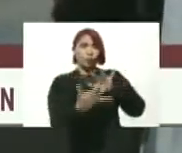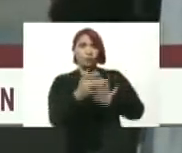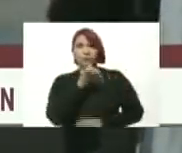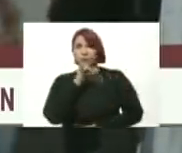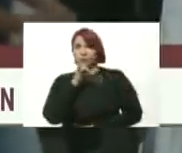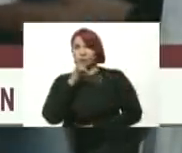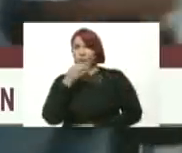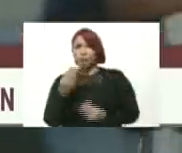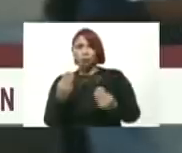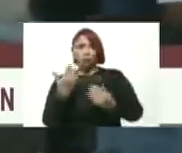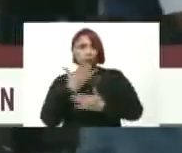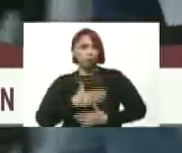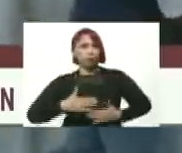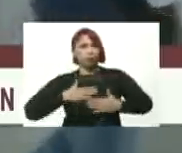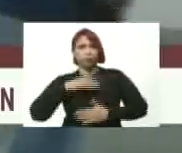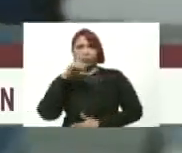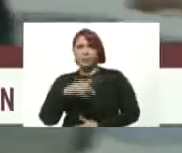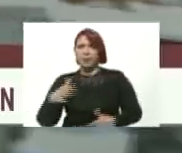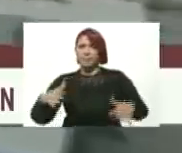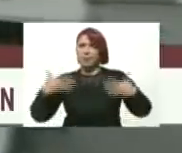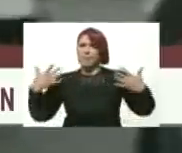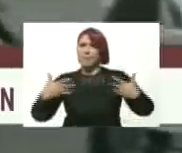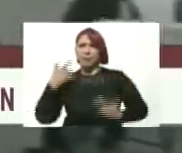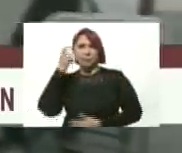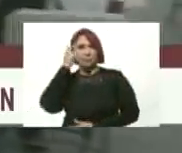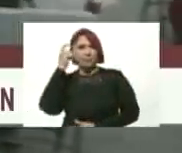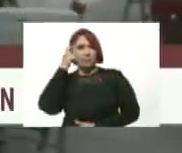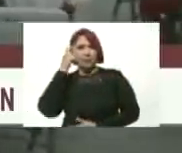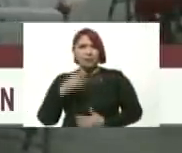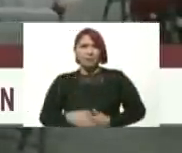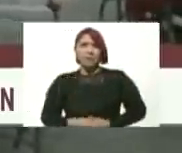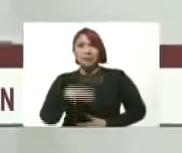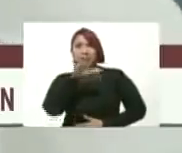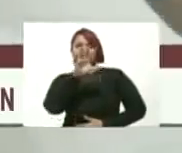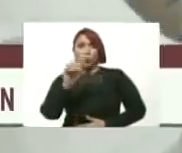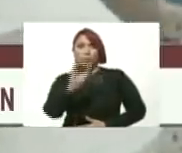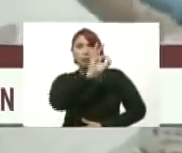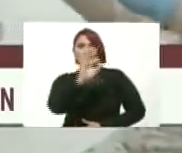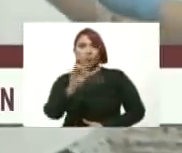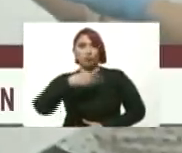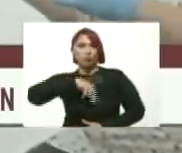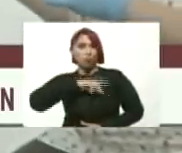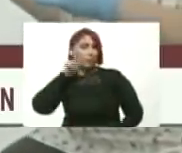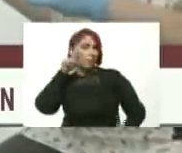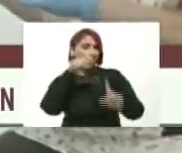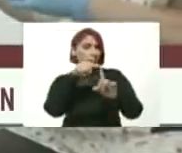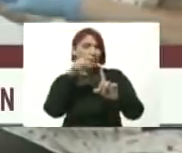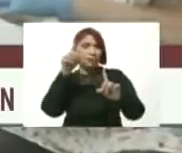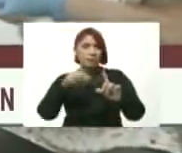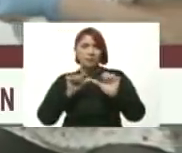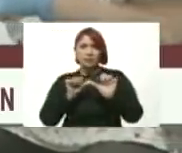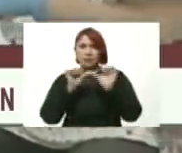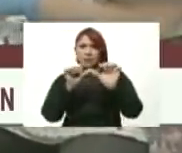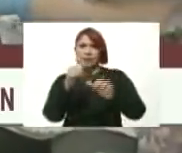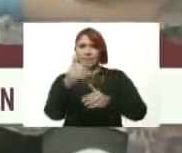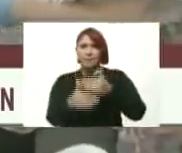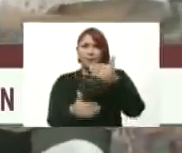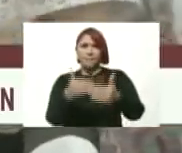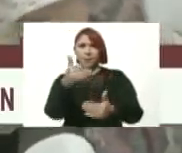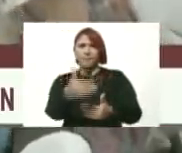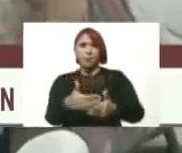satisfacción mucha alegría en este día del hito del 50% de nuestra meta y seguir avanzando